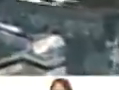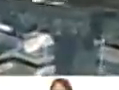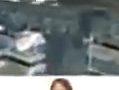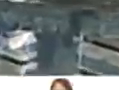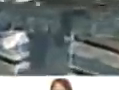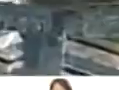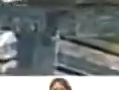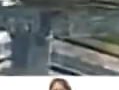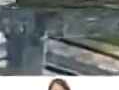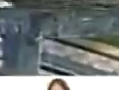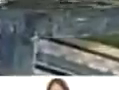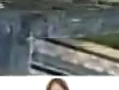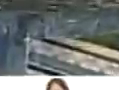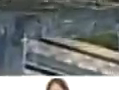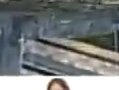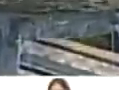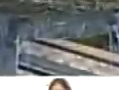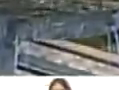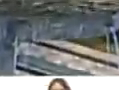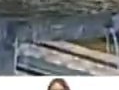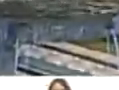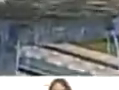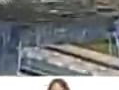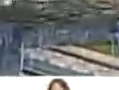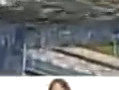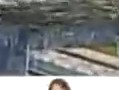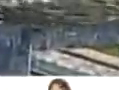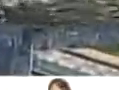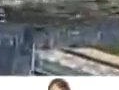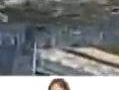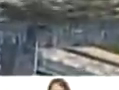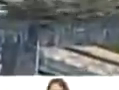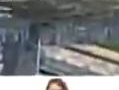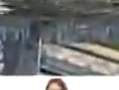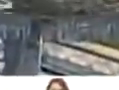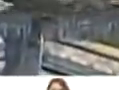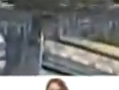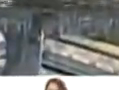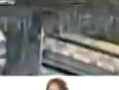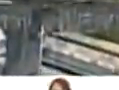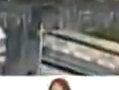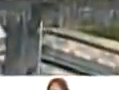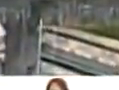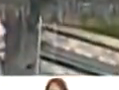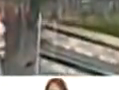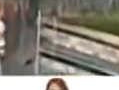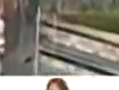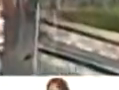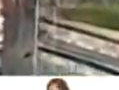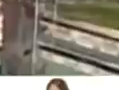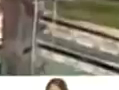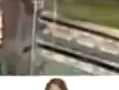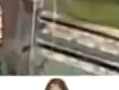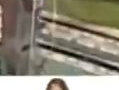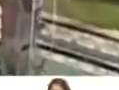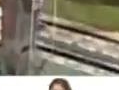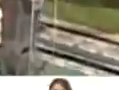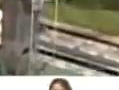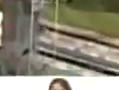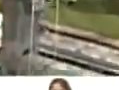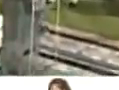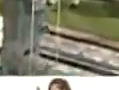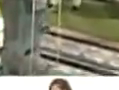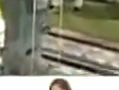su preferencia por este género musical y es la bienvenida que le da en el Palacio de Miraflores a el